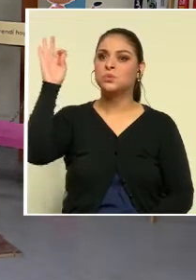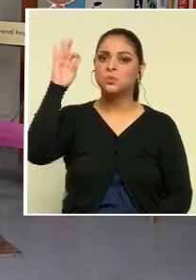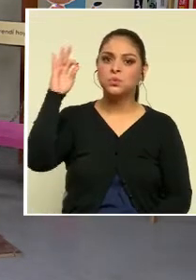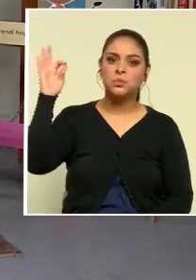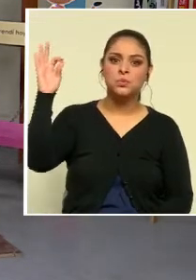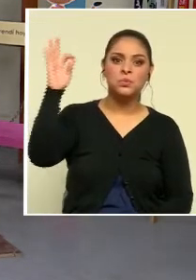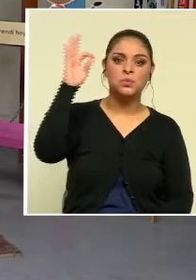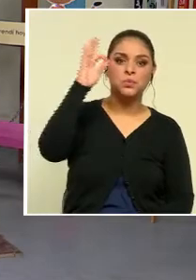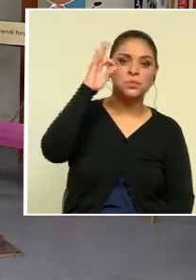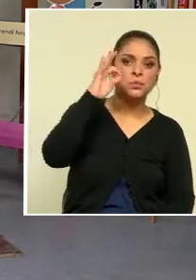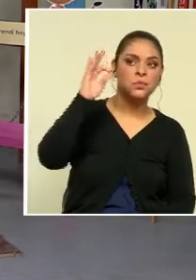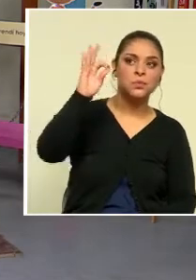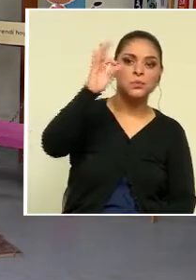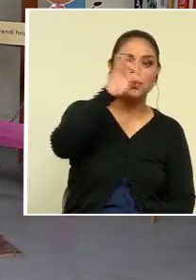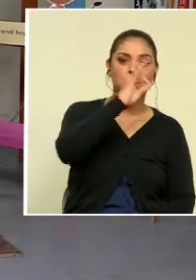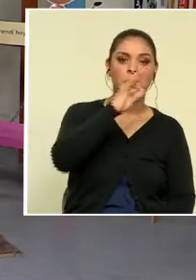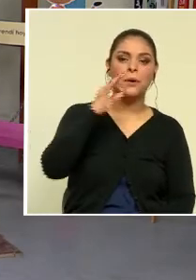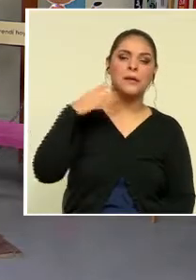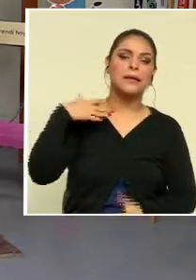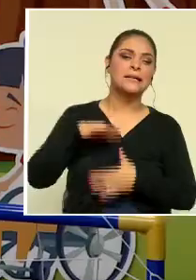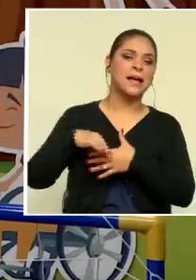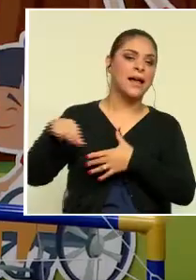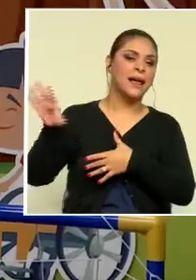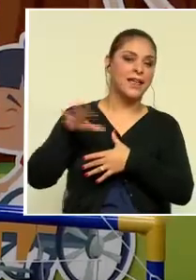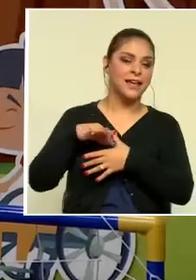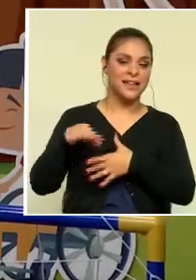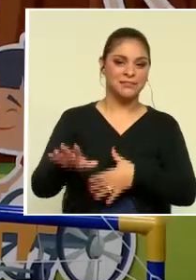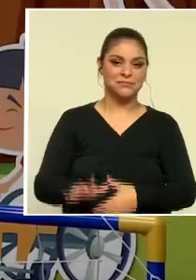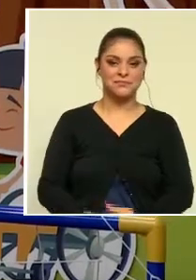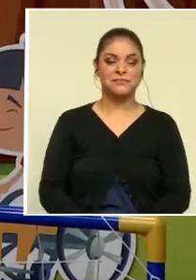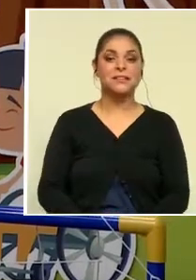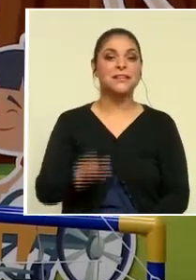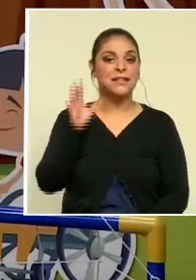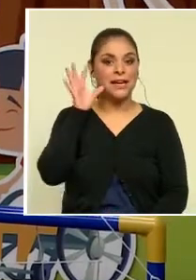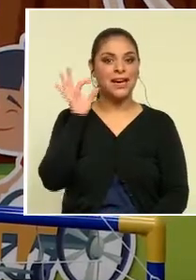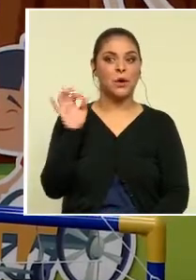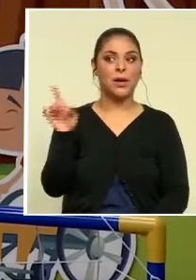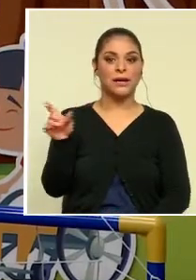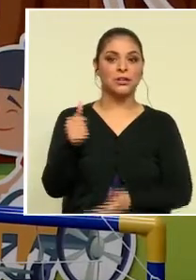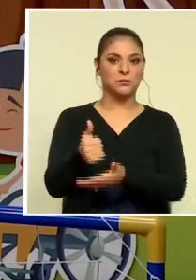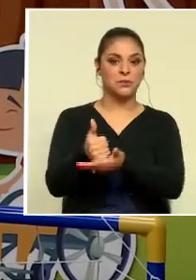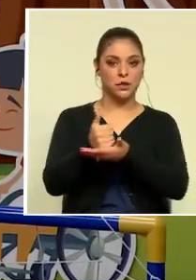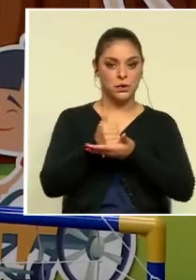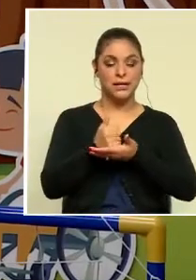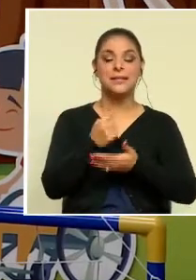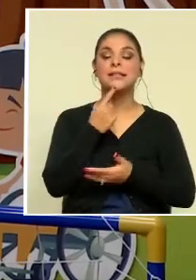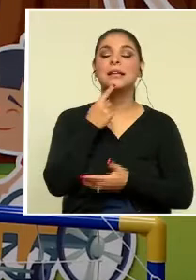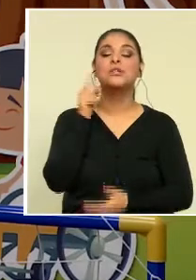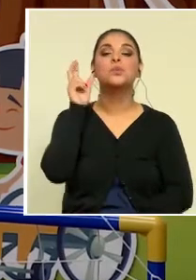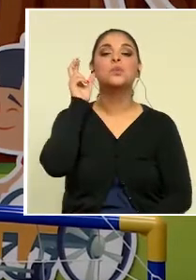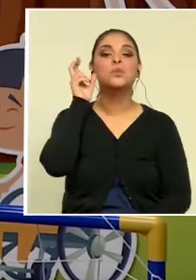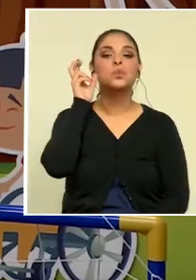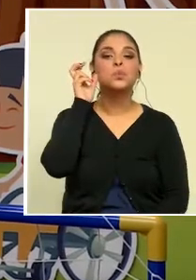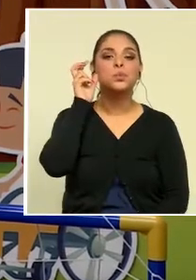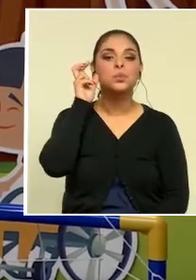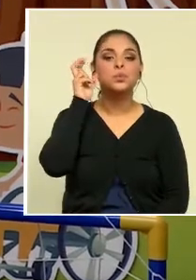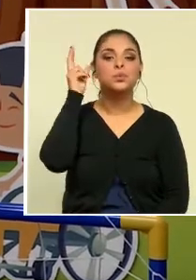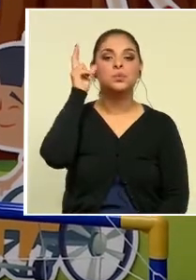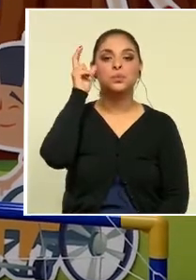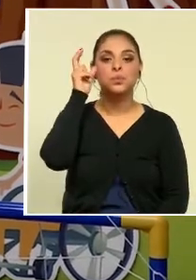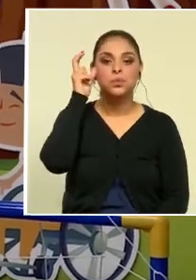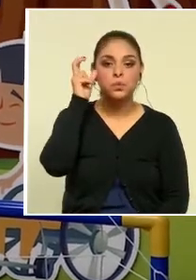niñas escucho novela de la tela creo que ya nos va a ayudar y escuchen la escuchen la presté mucha